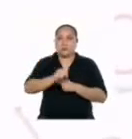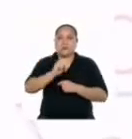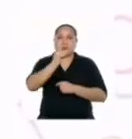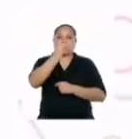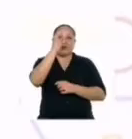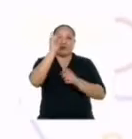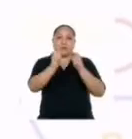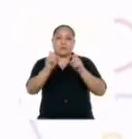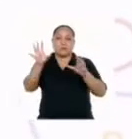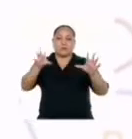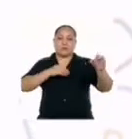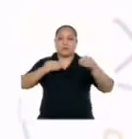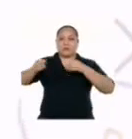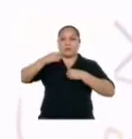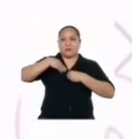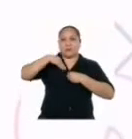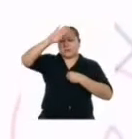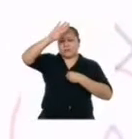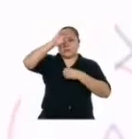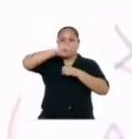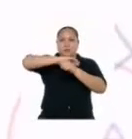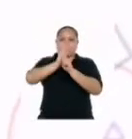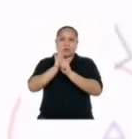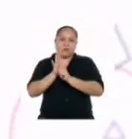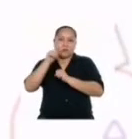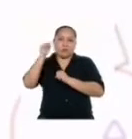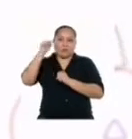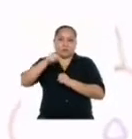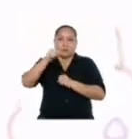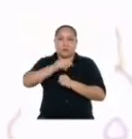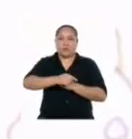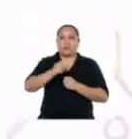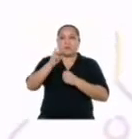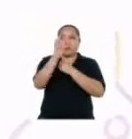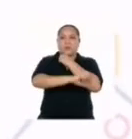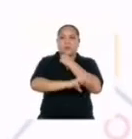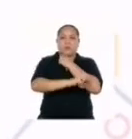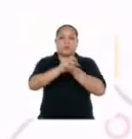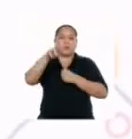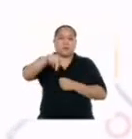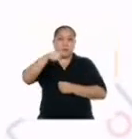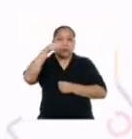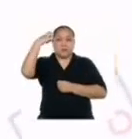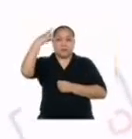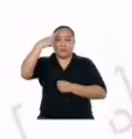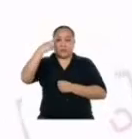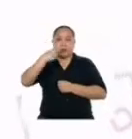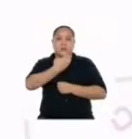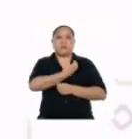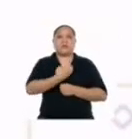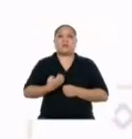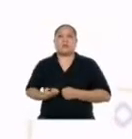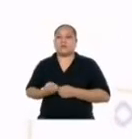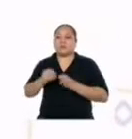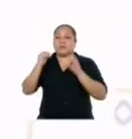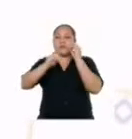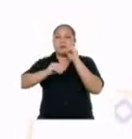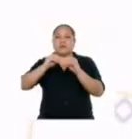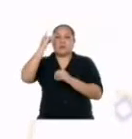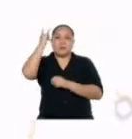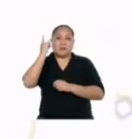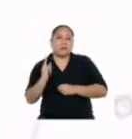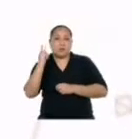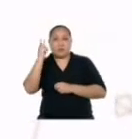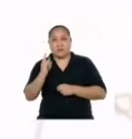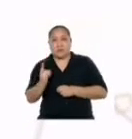con COVID-19 en nuestro país, razón por la cual el gobierno declaró el estado de emergencia